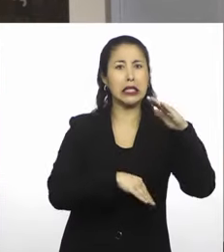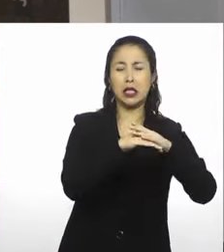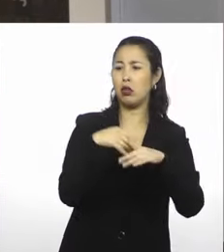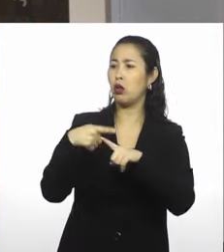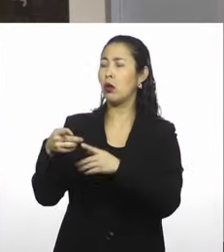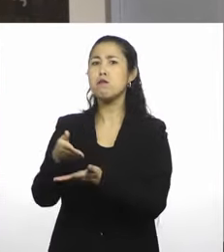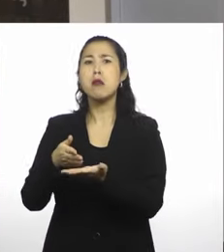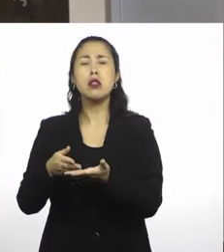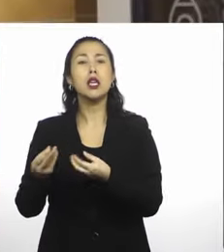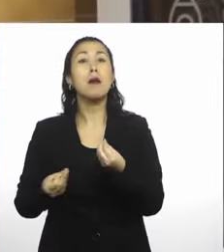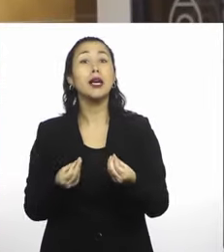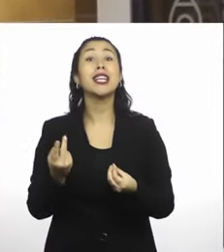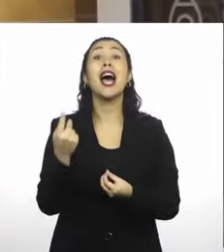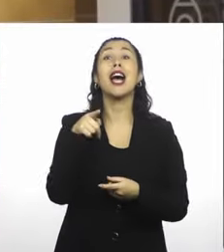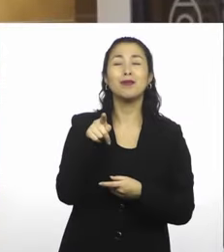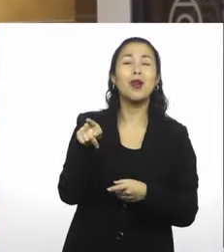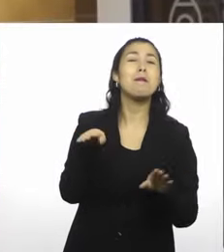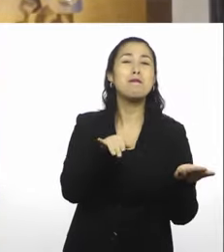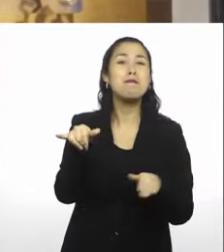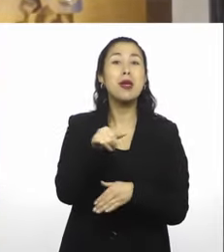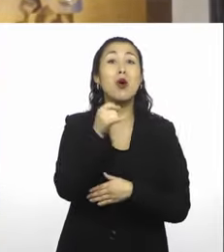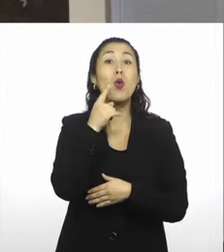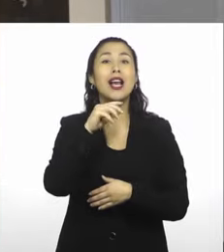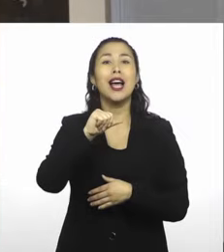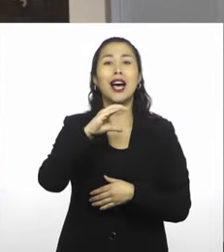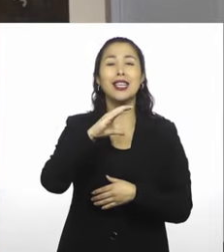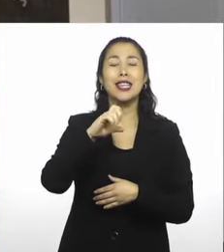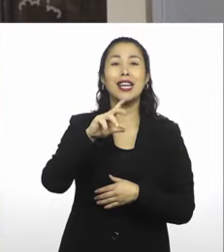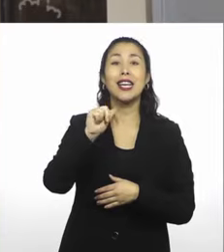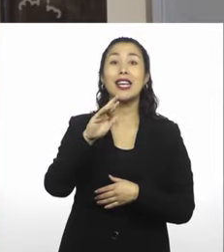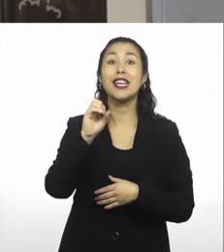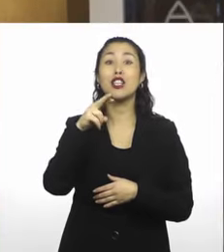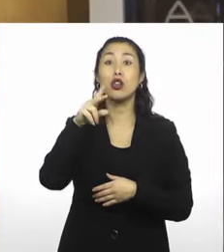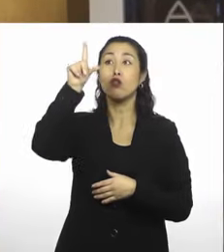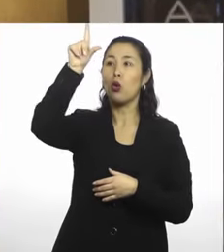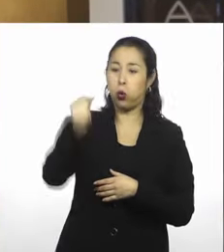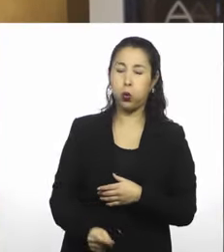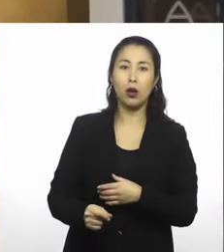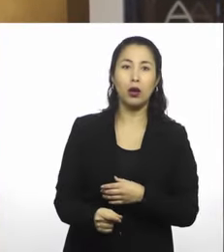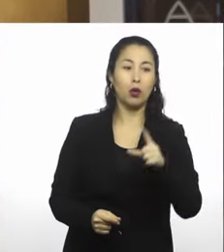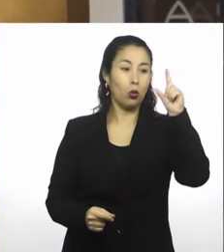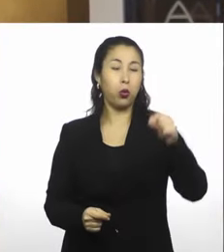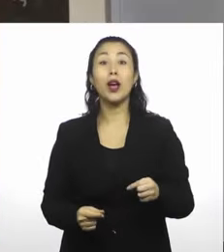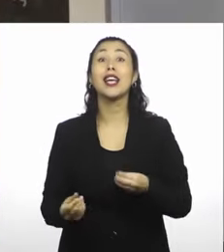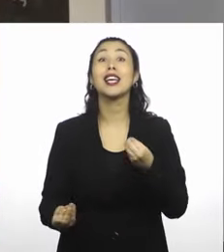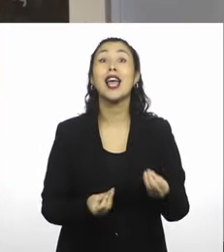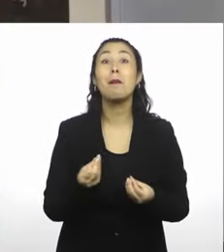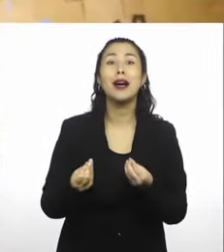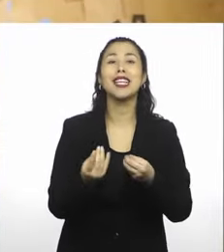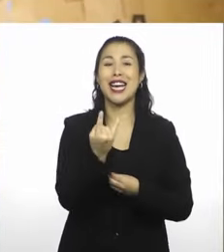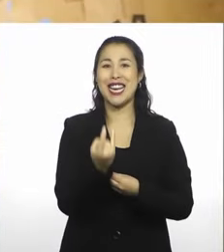hay un factor en común para ellos, que es la aceleración con la que están cayendo. Y esa aceleración corresponde a la aceleración de gravedad. Por lo